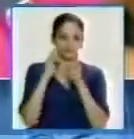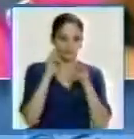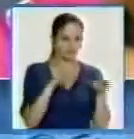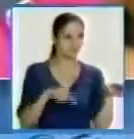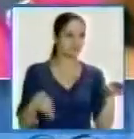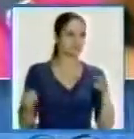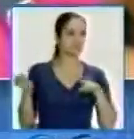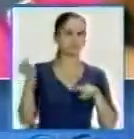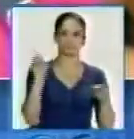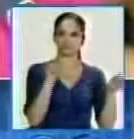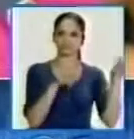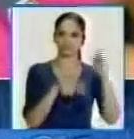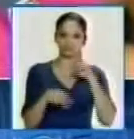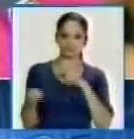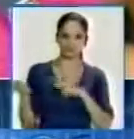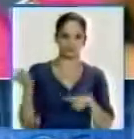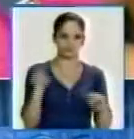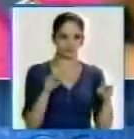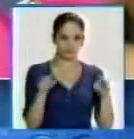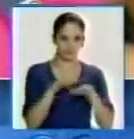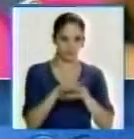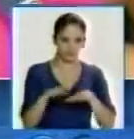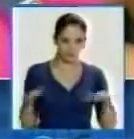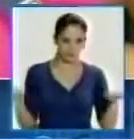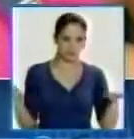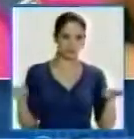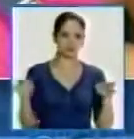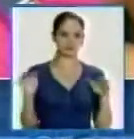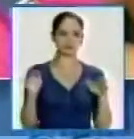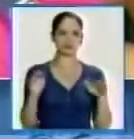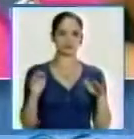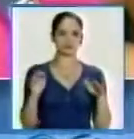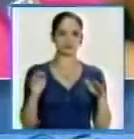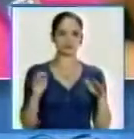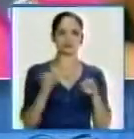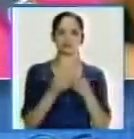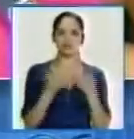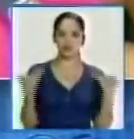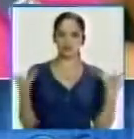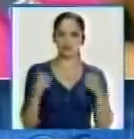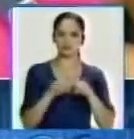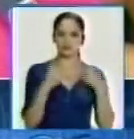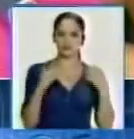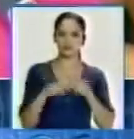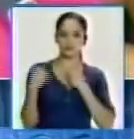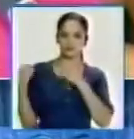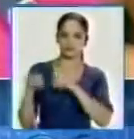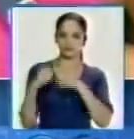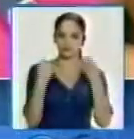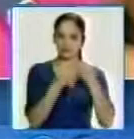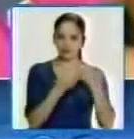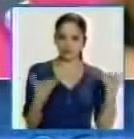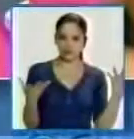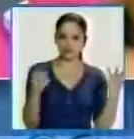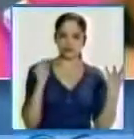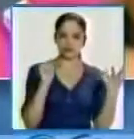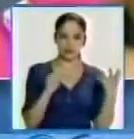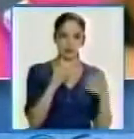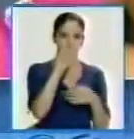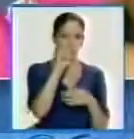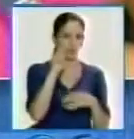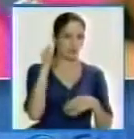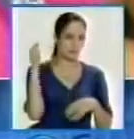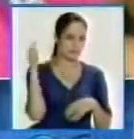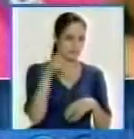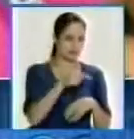todo, el piso, donde quedaron, donde pegaron los tiros. Y ahí hay un tiro que